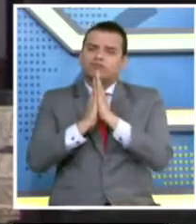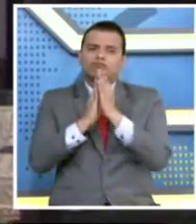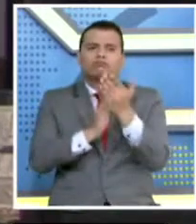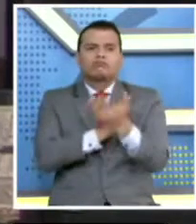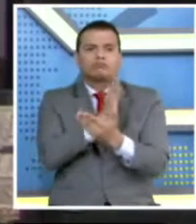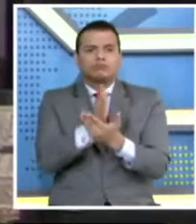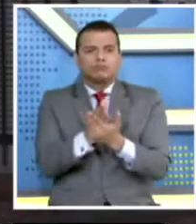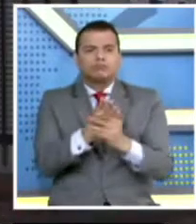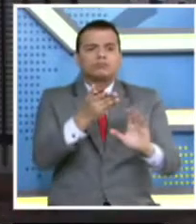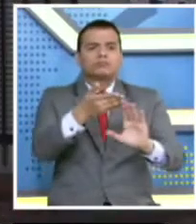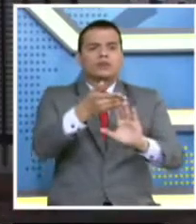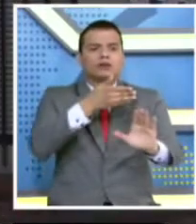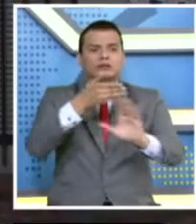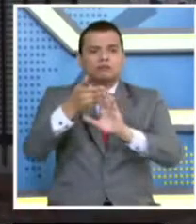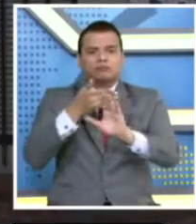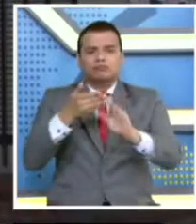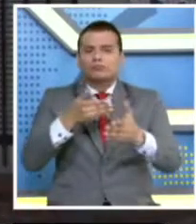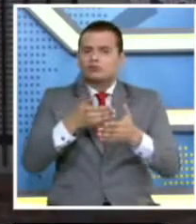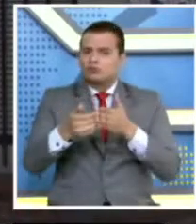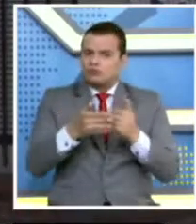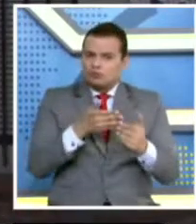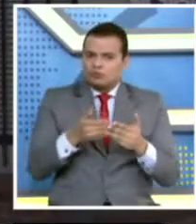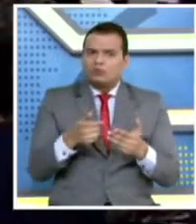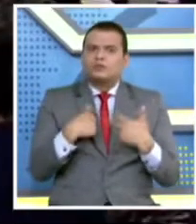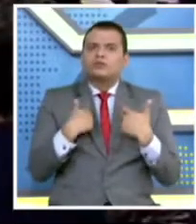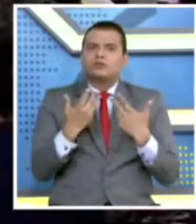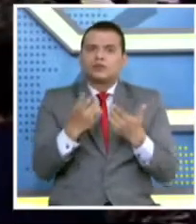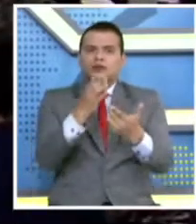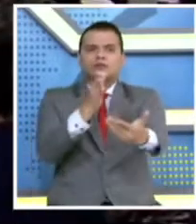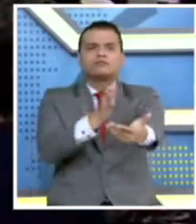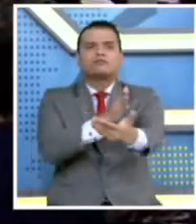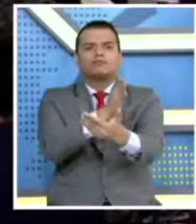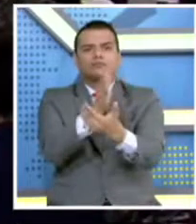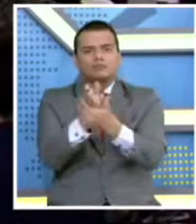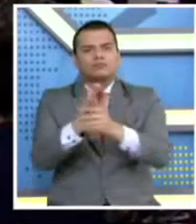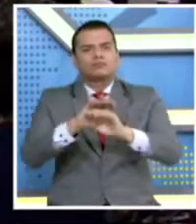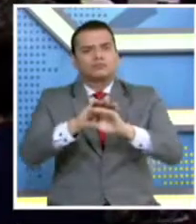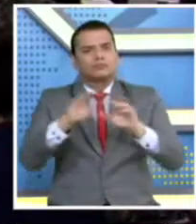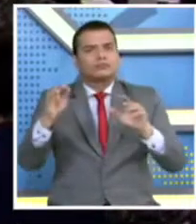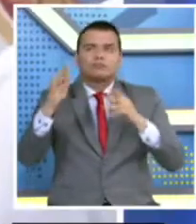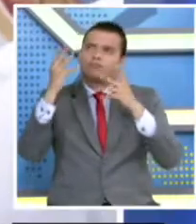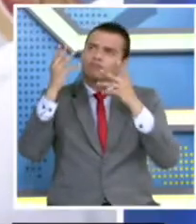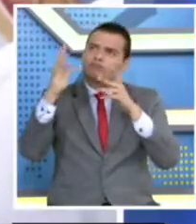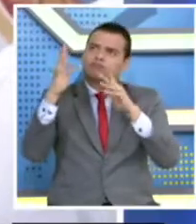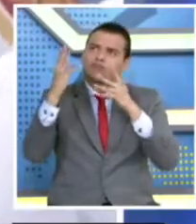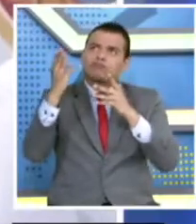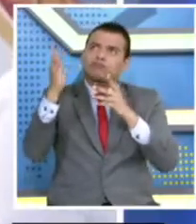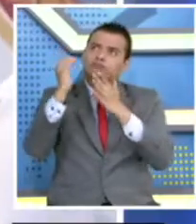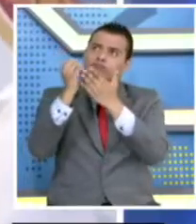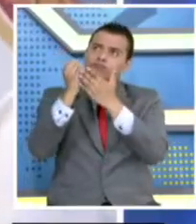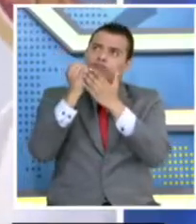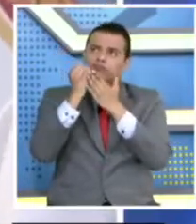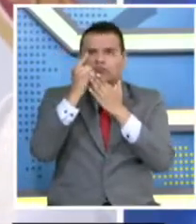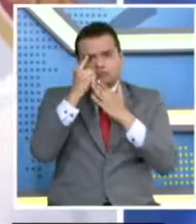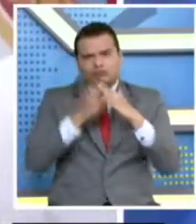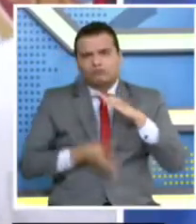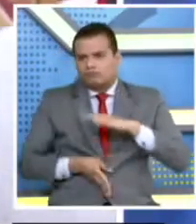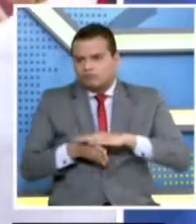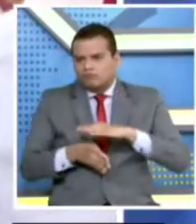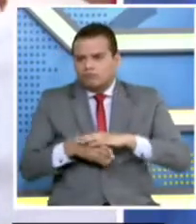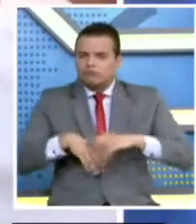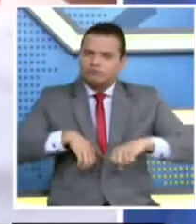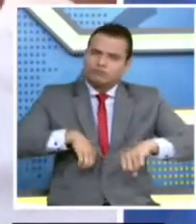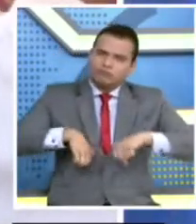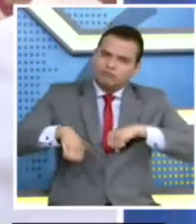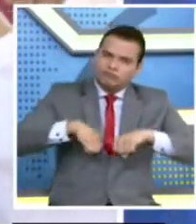de distanciamiento, pero poder estar en nuestro templo alabando y pidiéndole a Dios que nos ayude a seguir viviendo